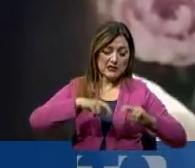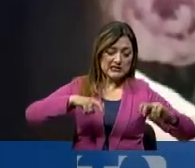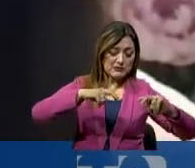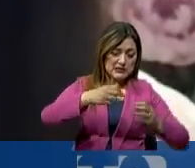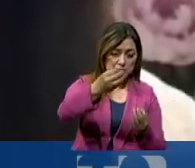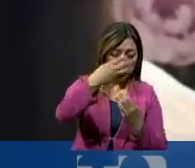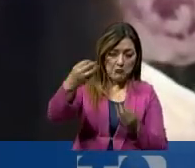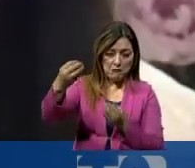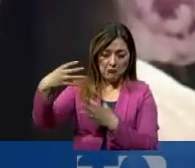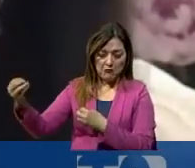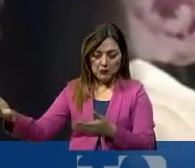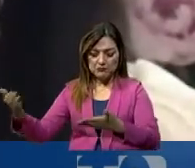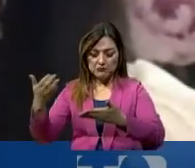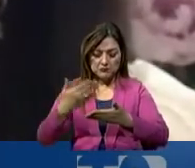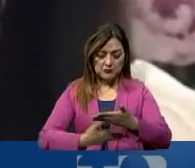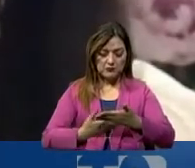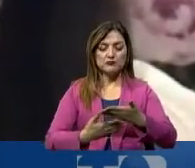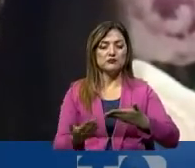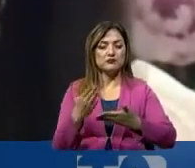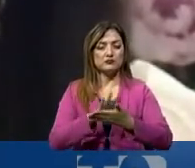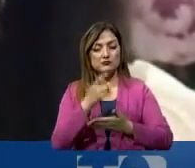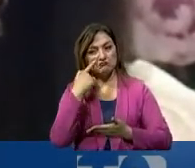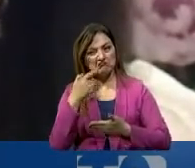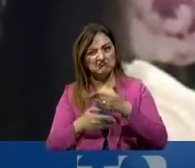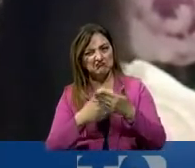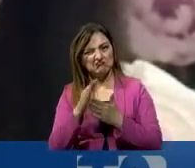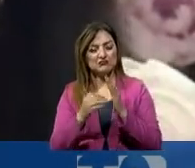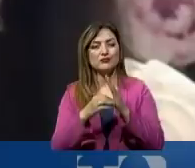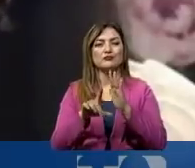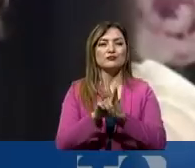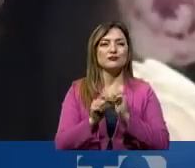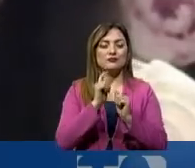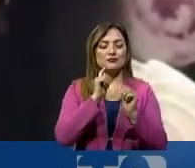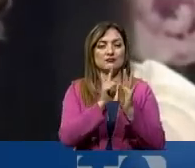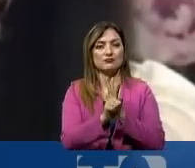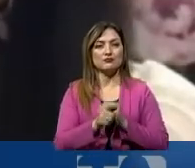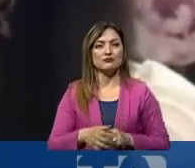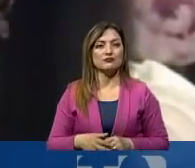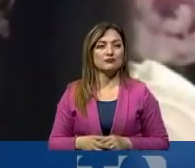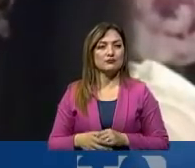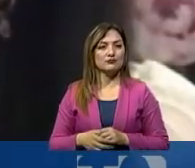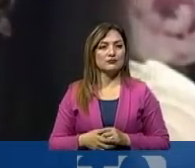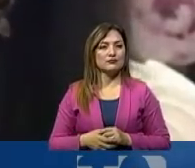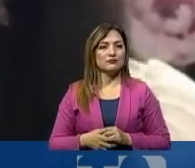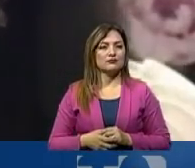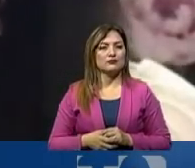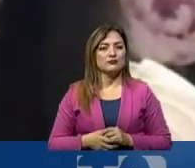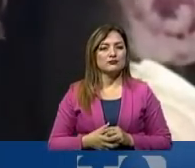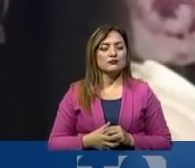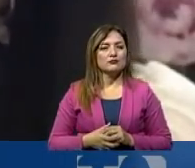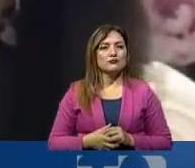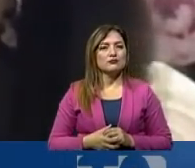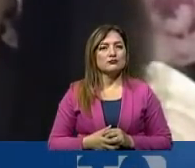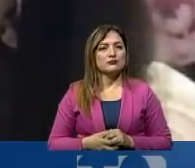información. En el caso de identificarse una irregularidad, se reportará, como es nuestra obligación, y al mismo tiempo